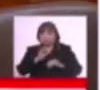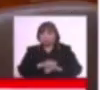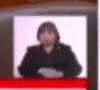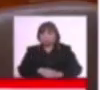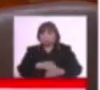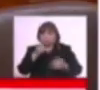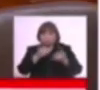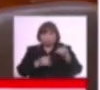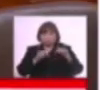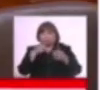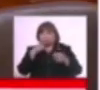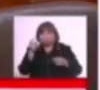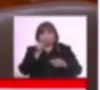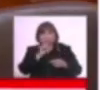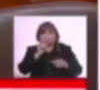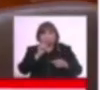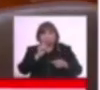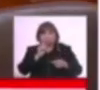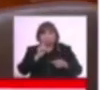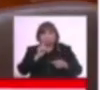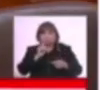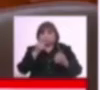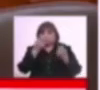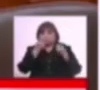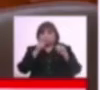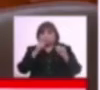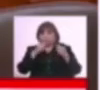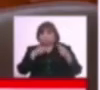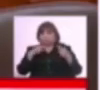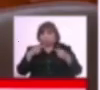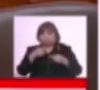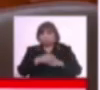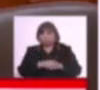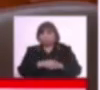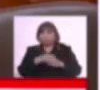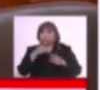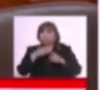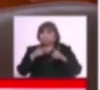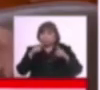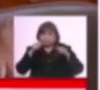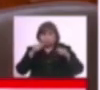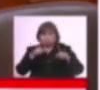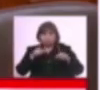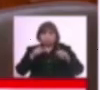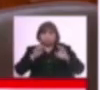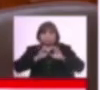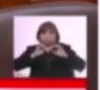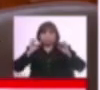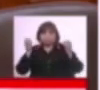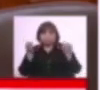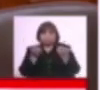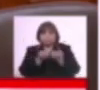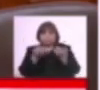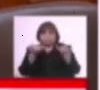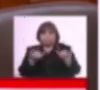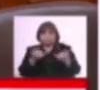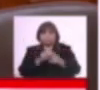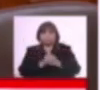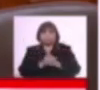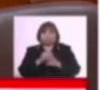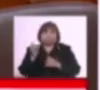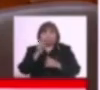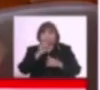caballo, valiente él. Y se escondió, cobarde. Bien. Cobarde